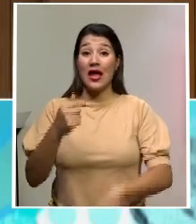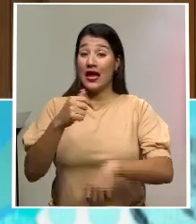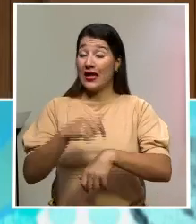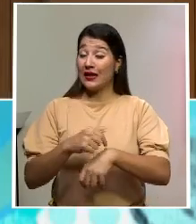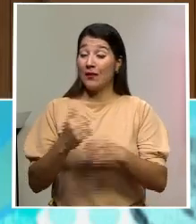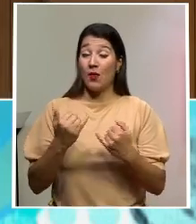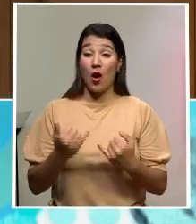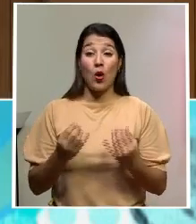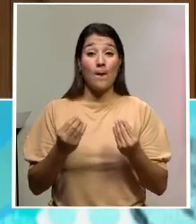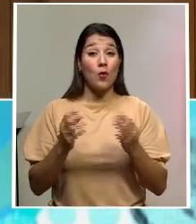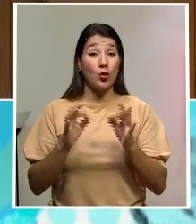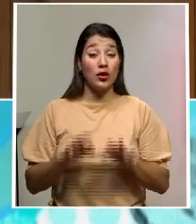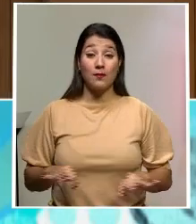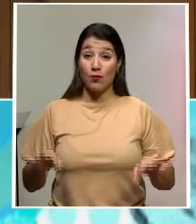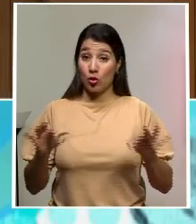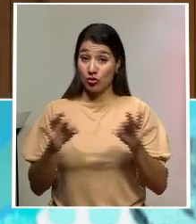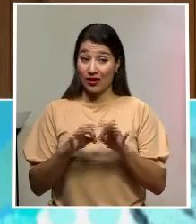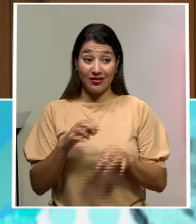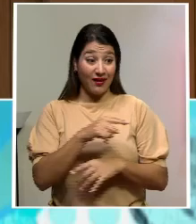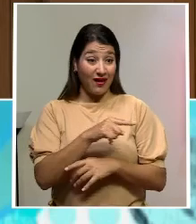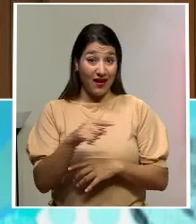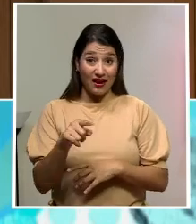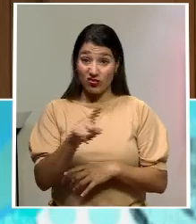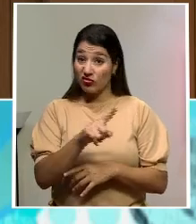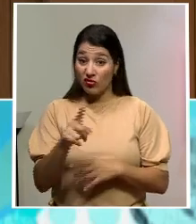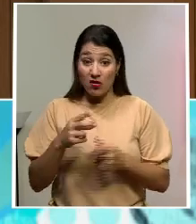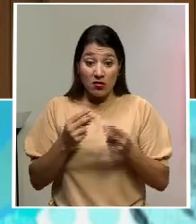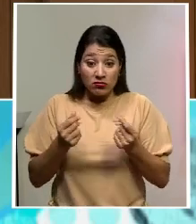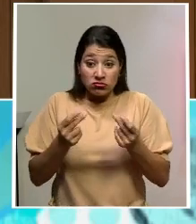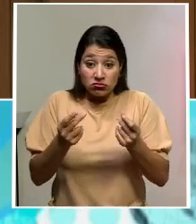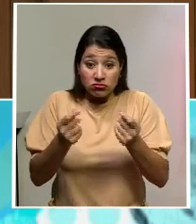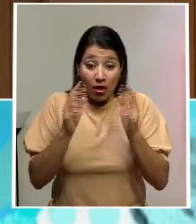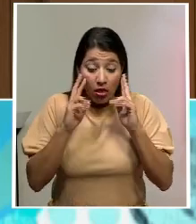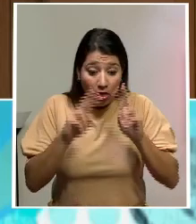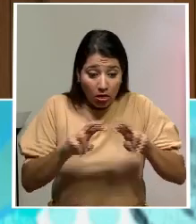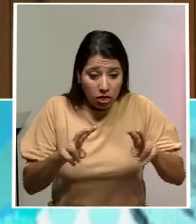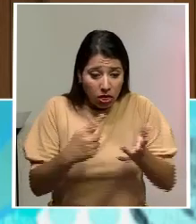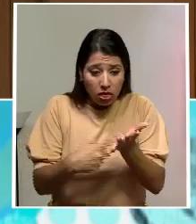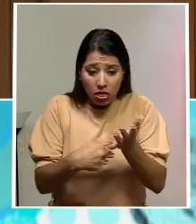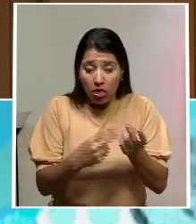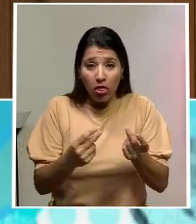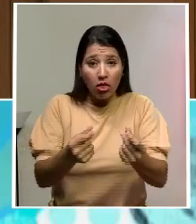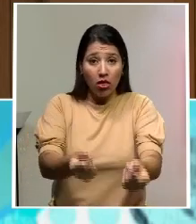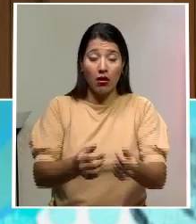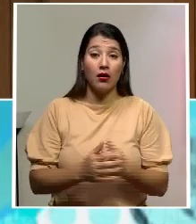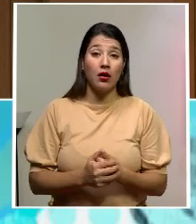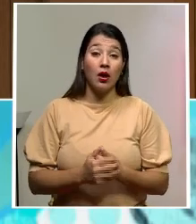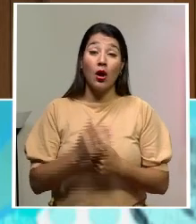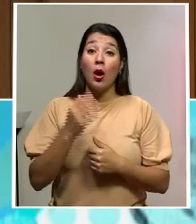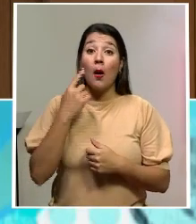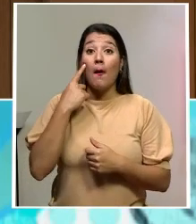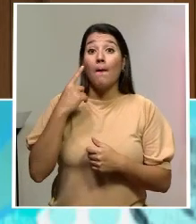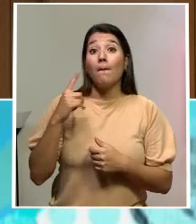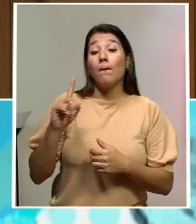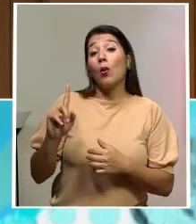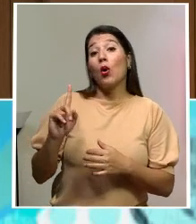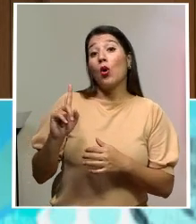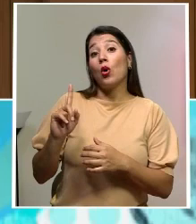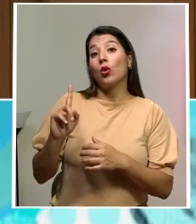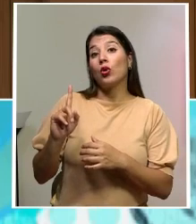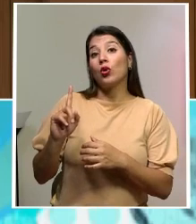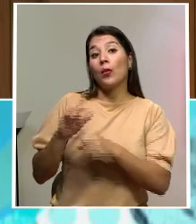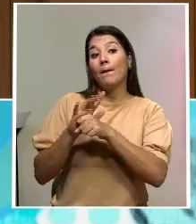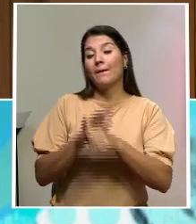y que ellos no pretenden correr por la situación que pues el gobierno tenga que vivir hoy con